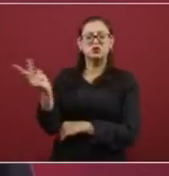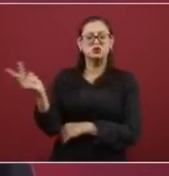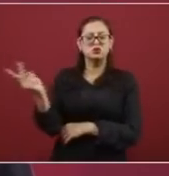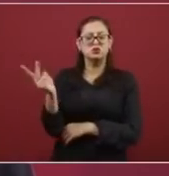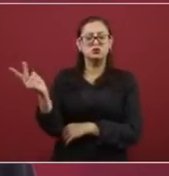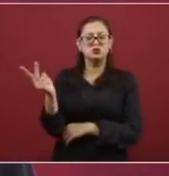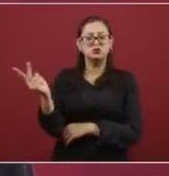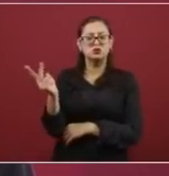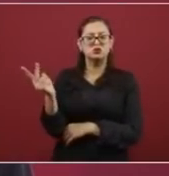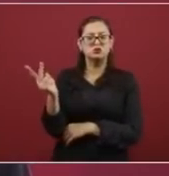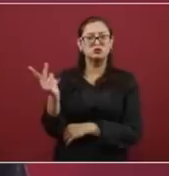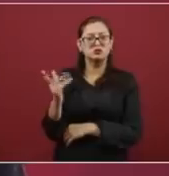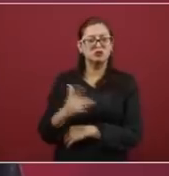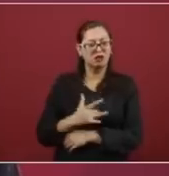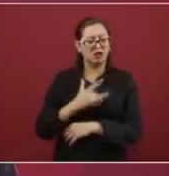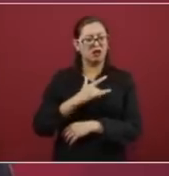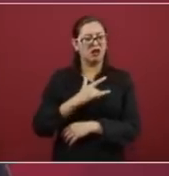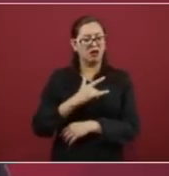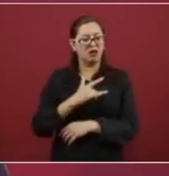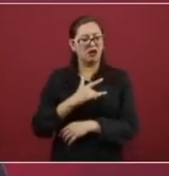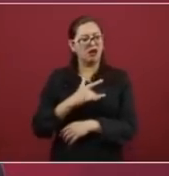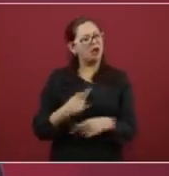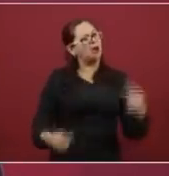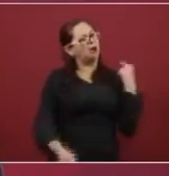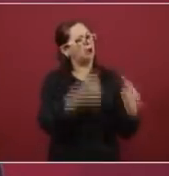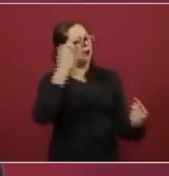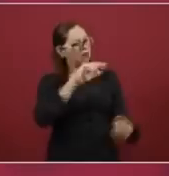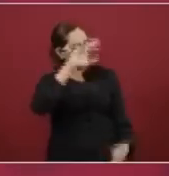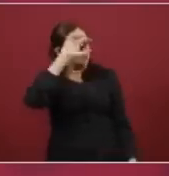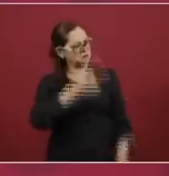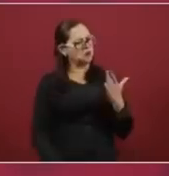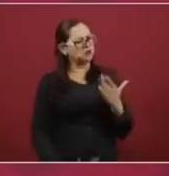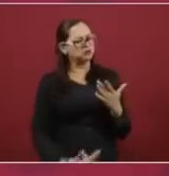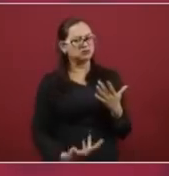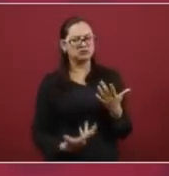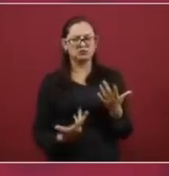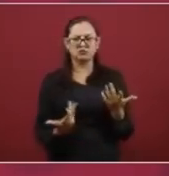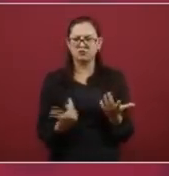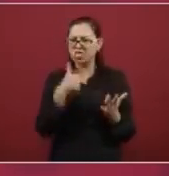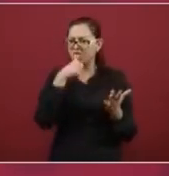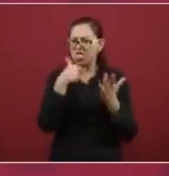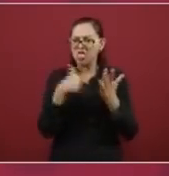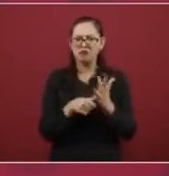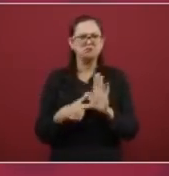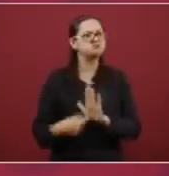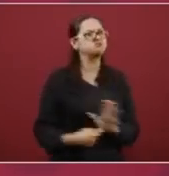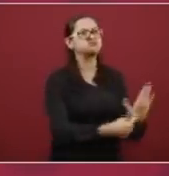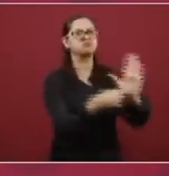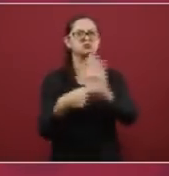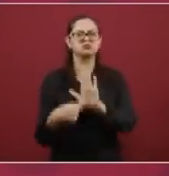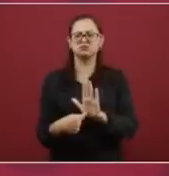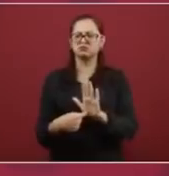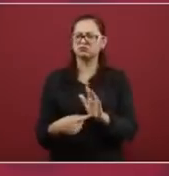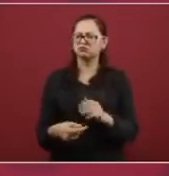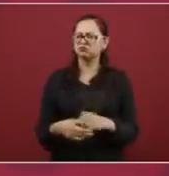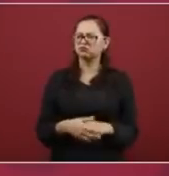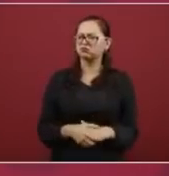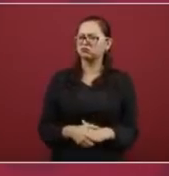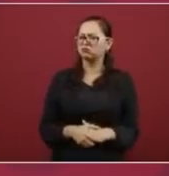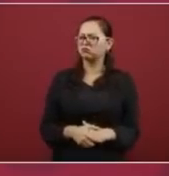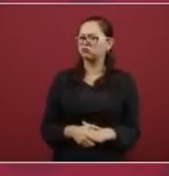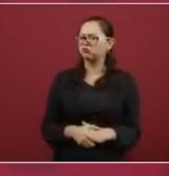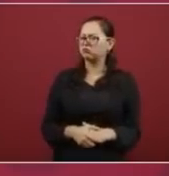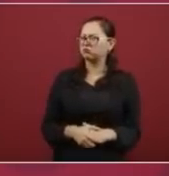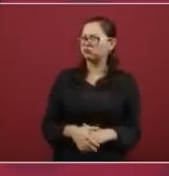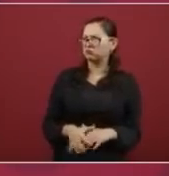fue una falta de respeto el dar a conocer la carta. Nada más aclaro